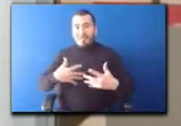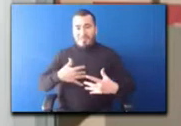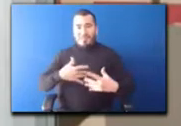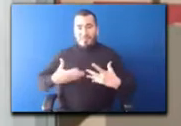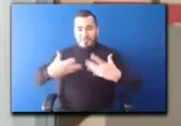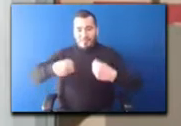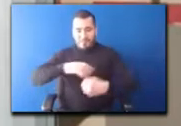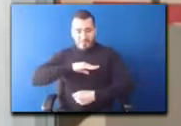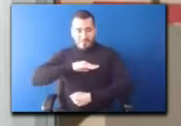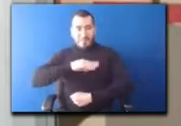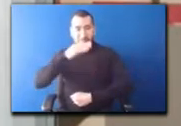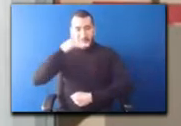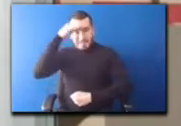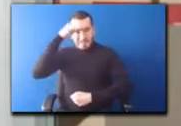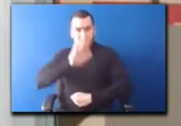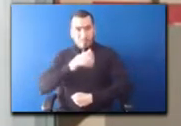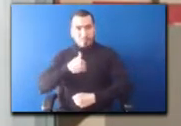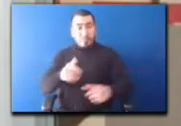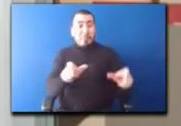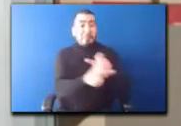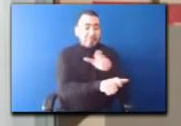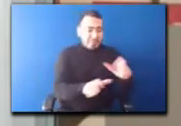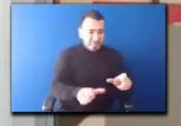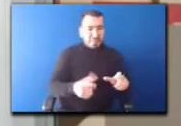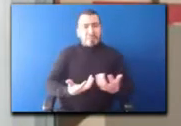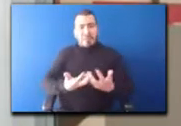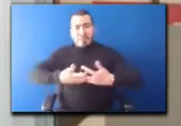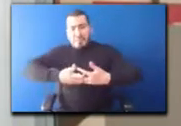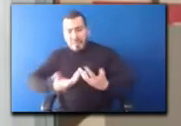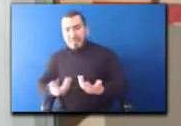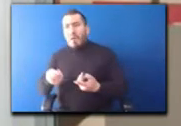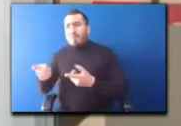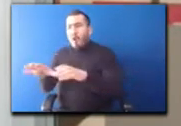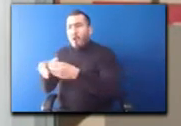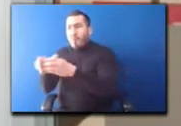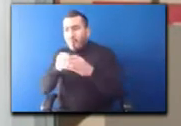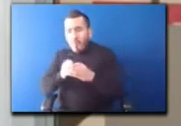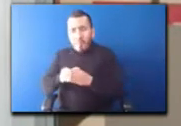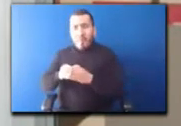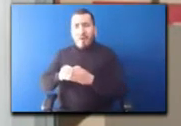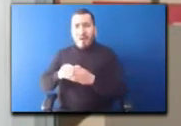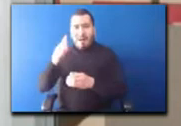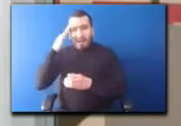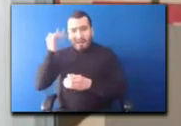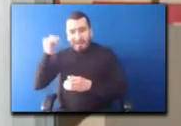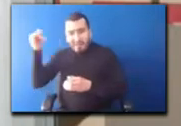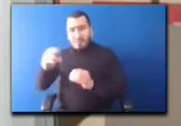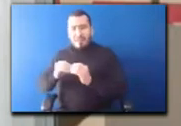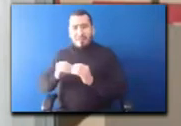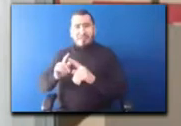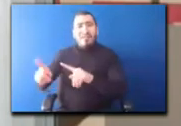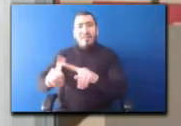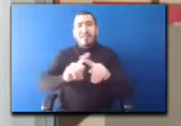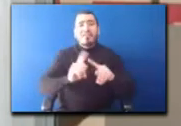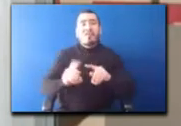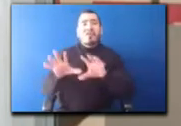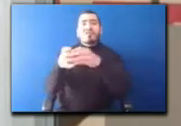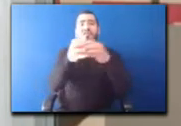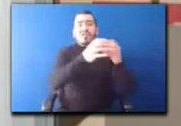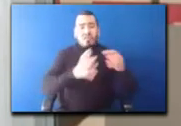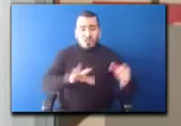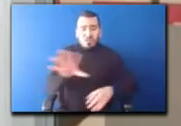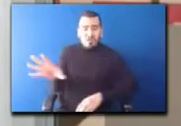los ciudadanos, empresarios, comunidad académica, exalumnos, organizaciones y, en general, todas las